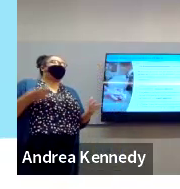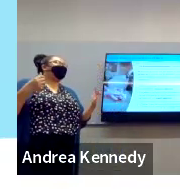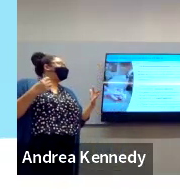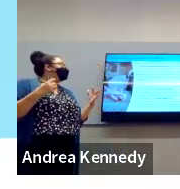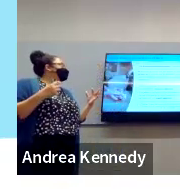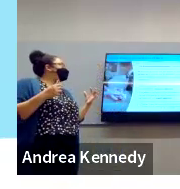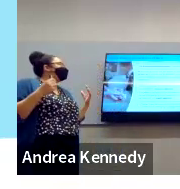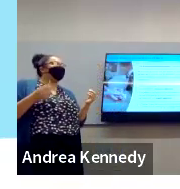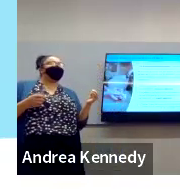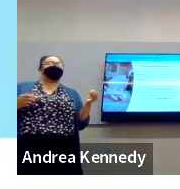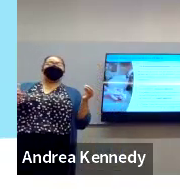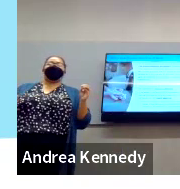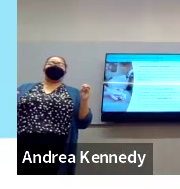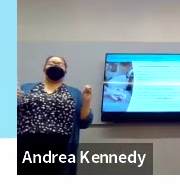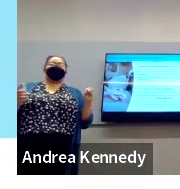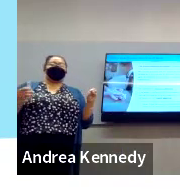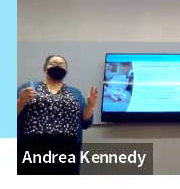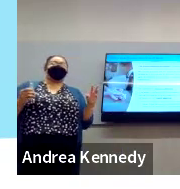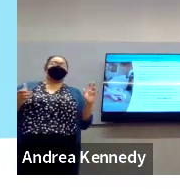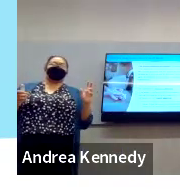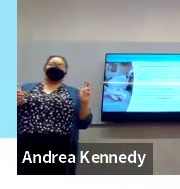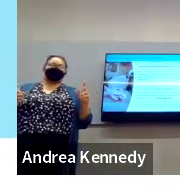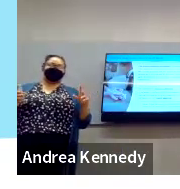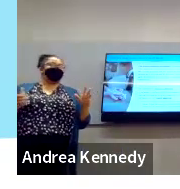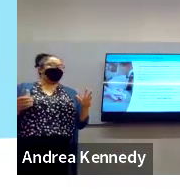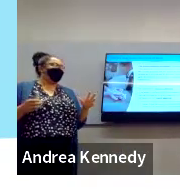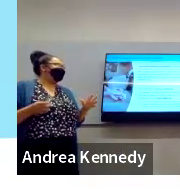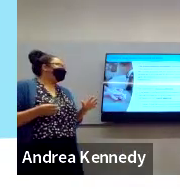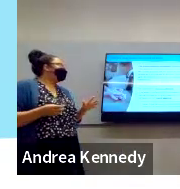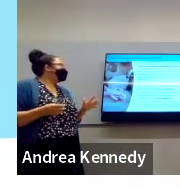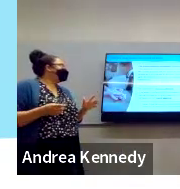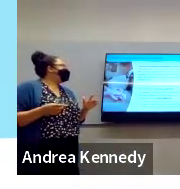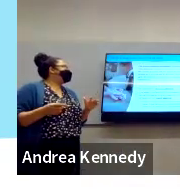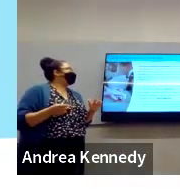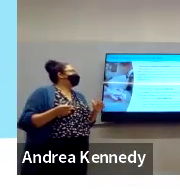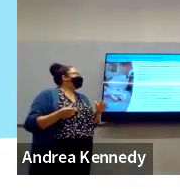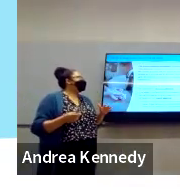Okay, so now we're going to talk about, and I'll go this kind of slowly,